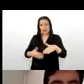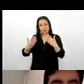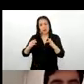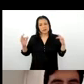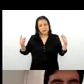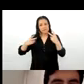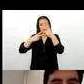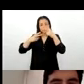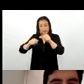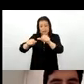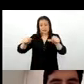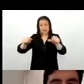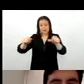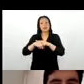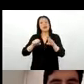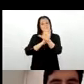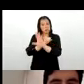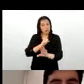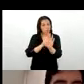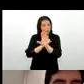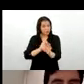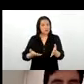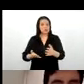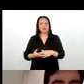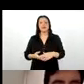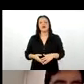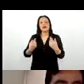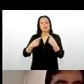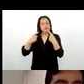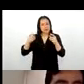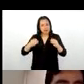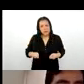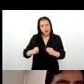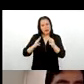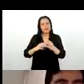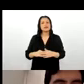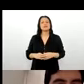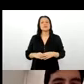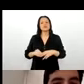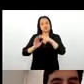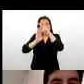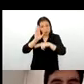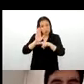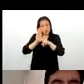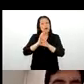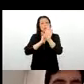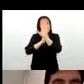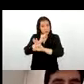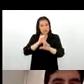áreas naturales protegidas, tenemos los mecanismos ya, los protocolos de